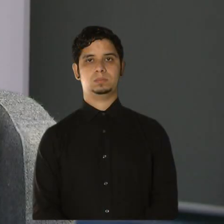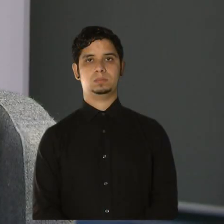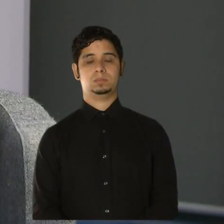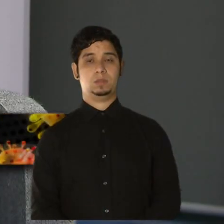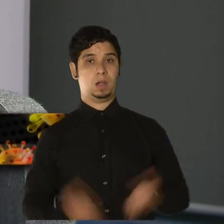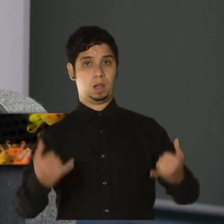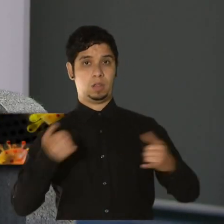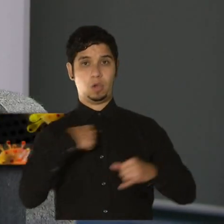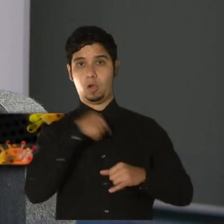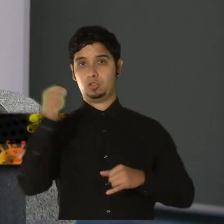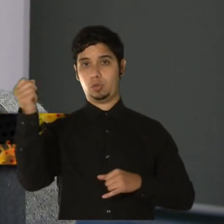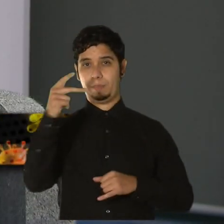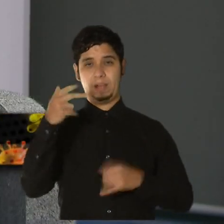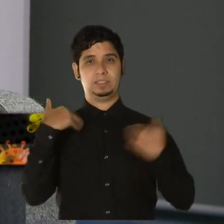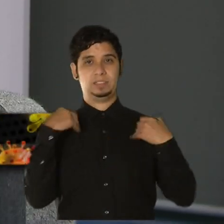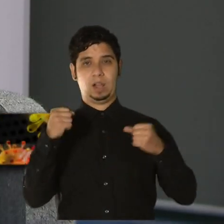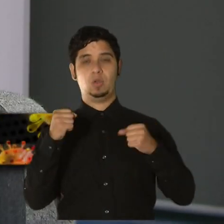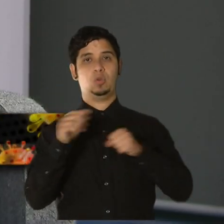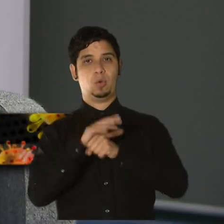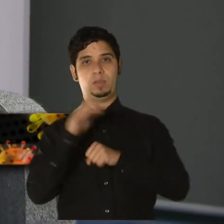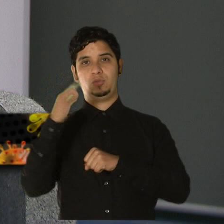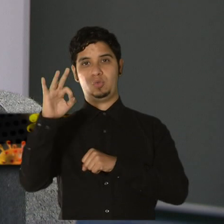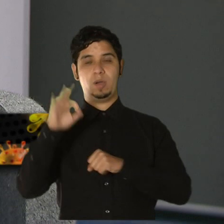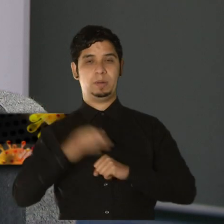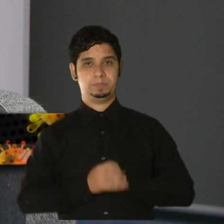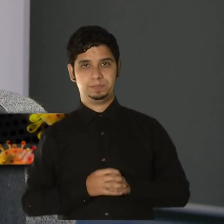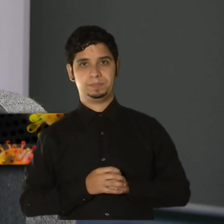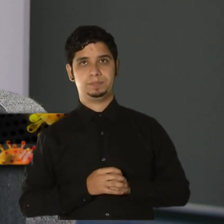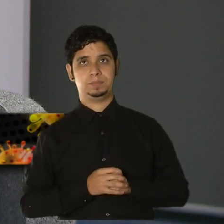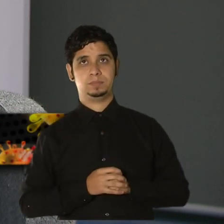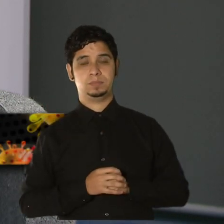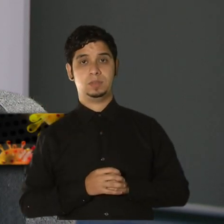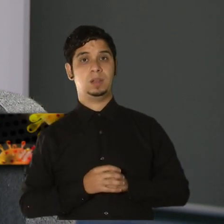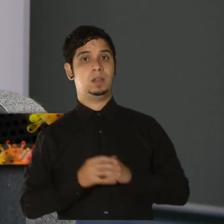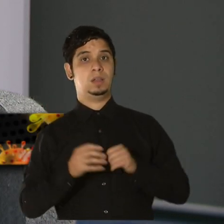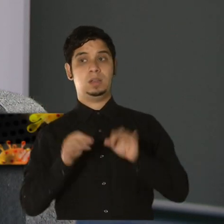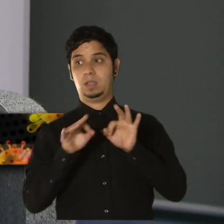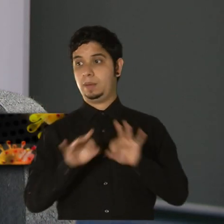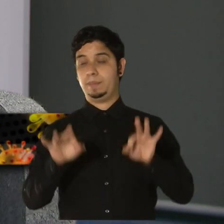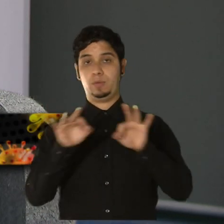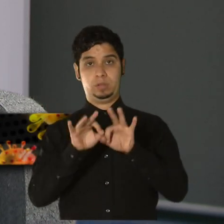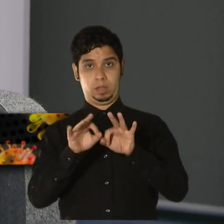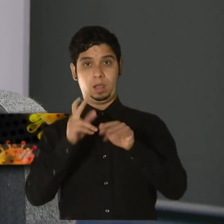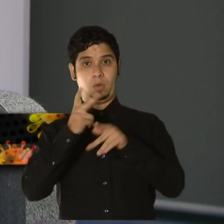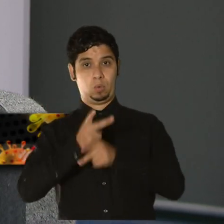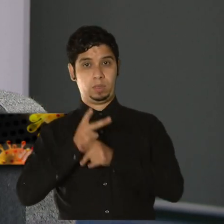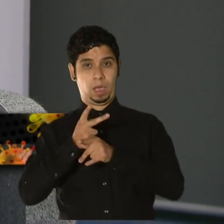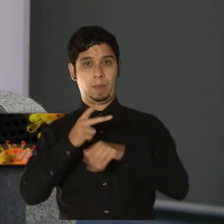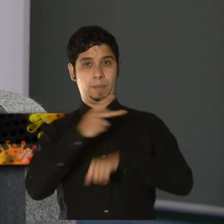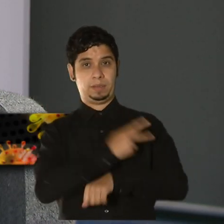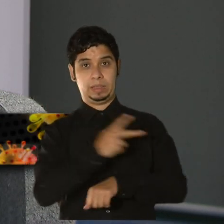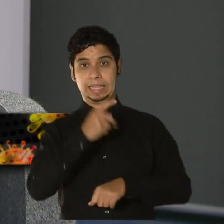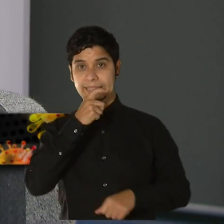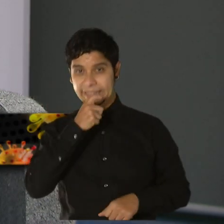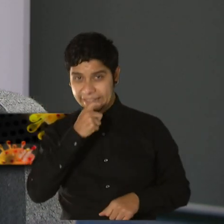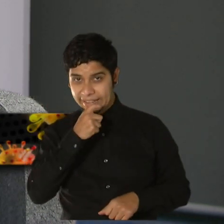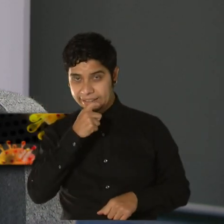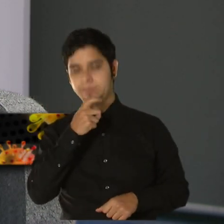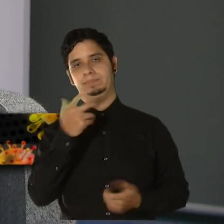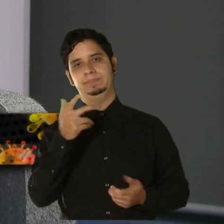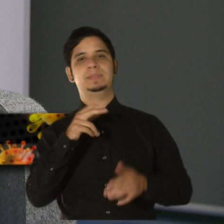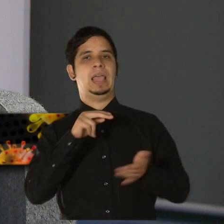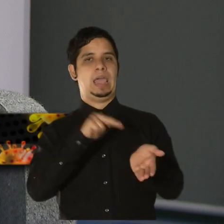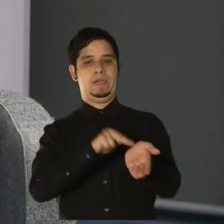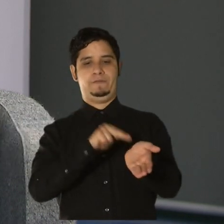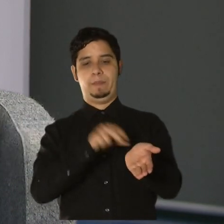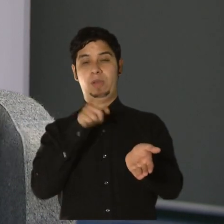De regreso a Salud COVID-19, forman parte esencial del cuidado de los pacientes. Hablamos de los enfermeros que